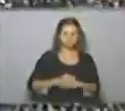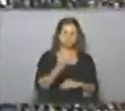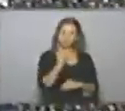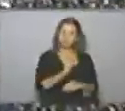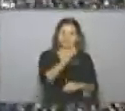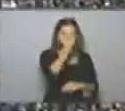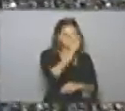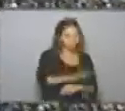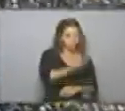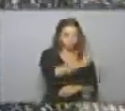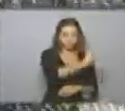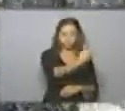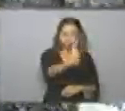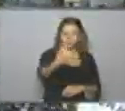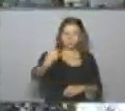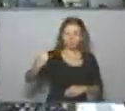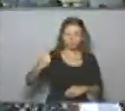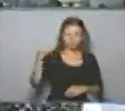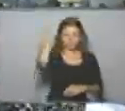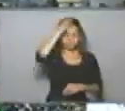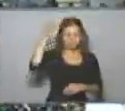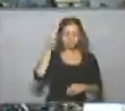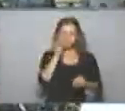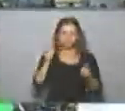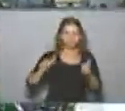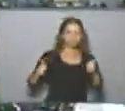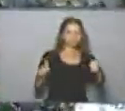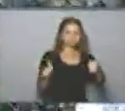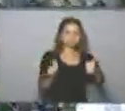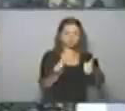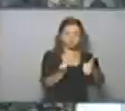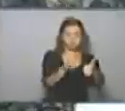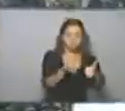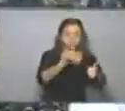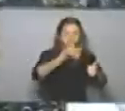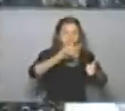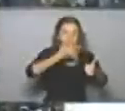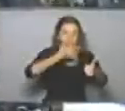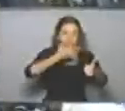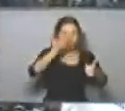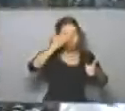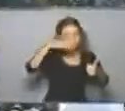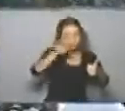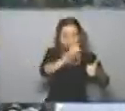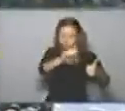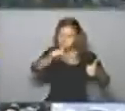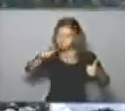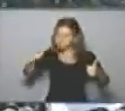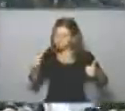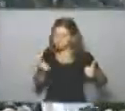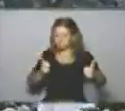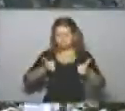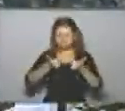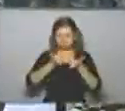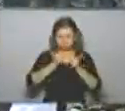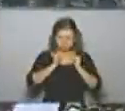fiel, una vez recibida la Eucaristía, vuelve a su asiento y por ahí se recoge en un momento de intimidad